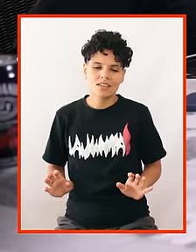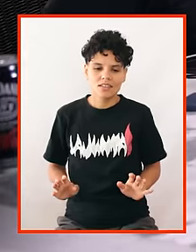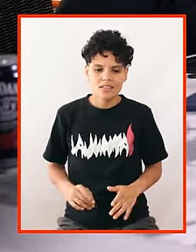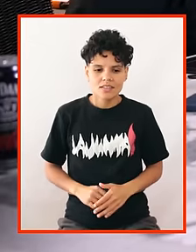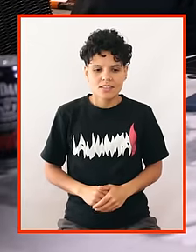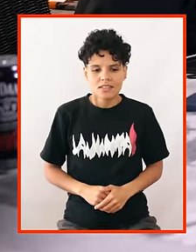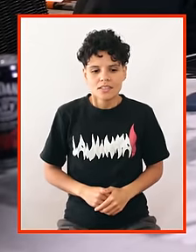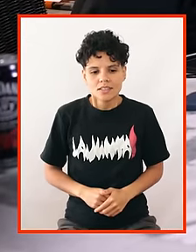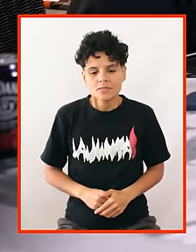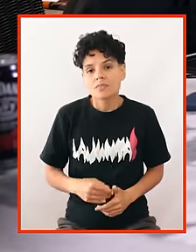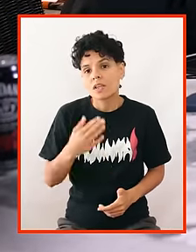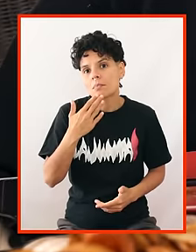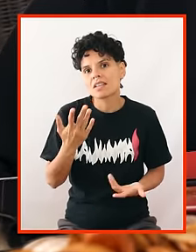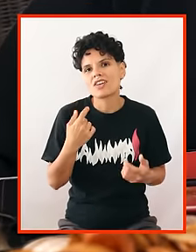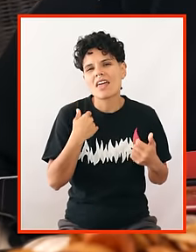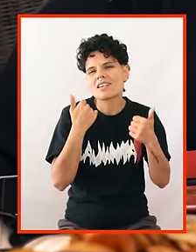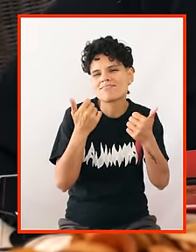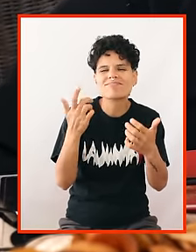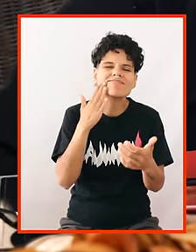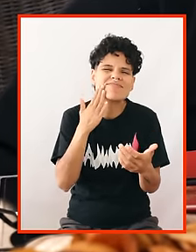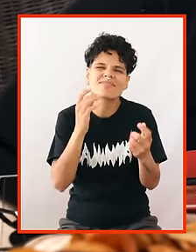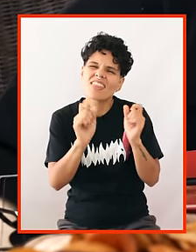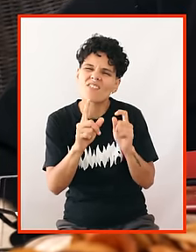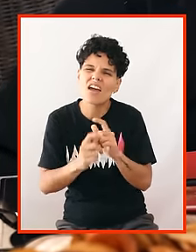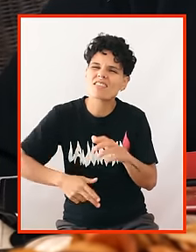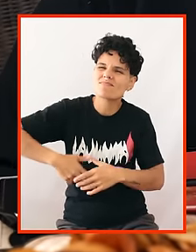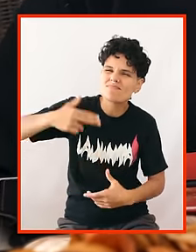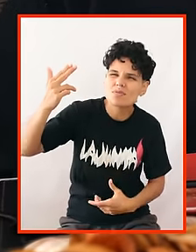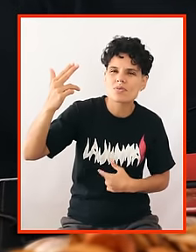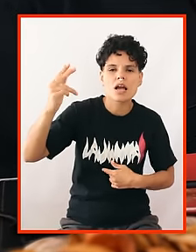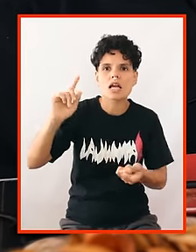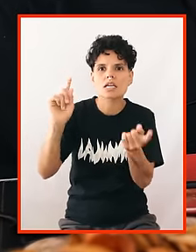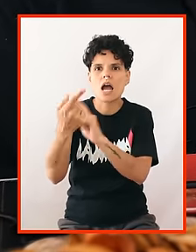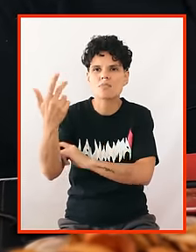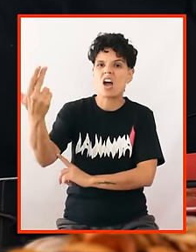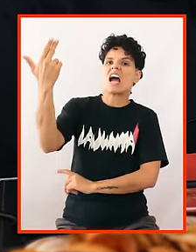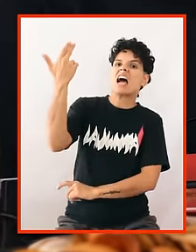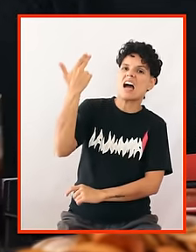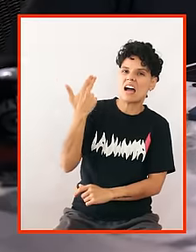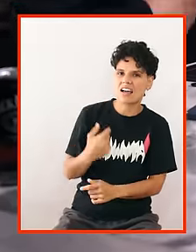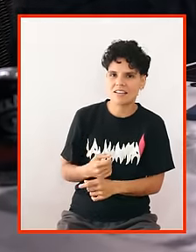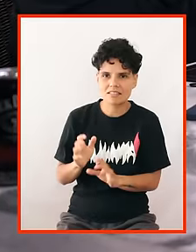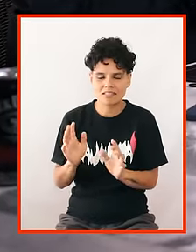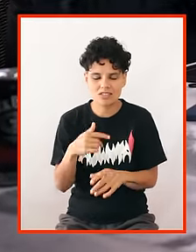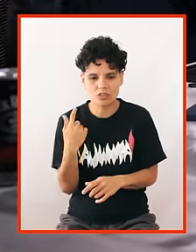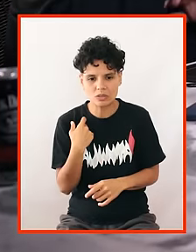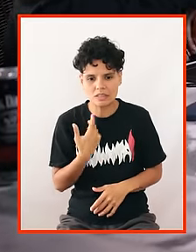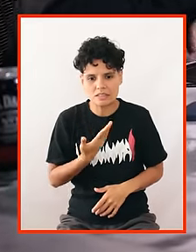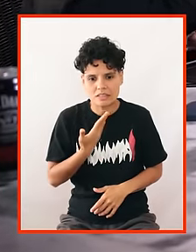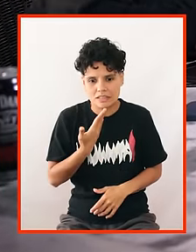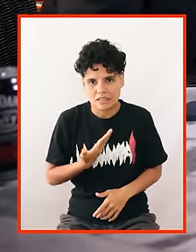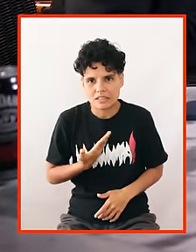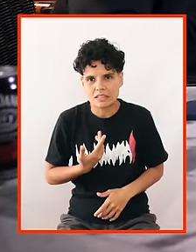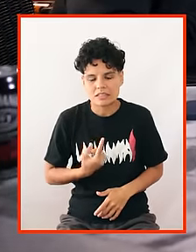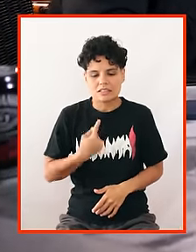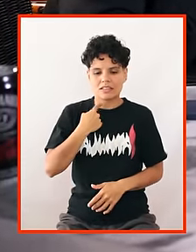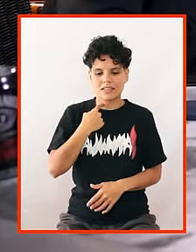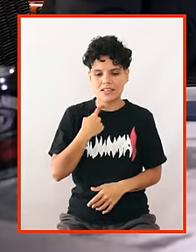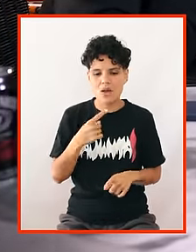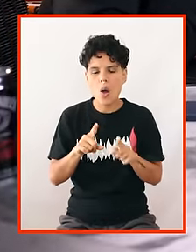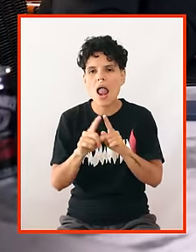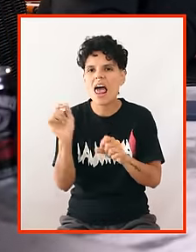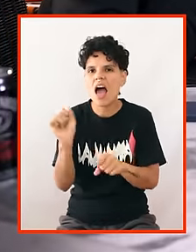Así que después lo andaba siguiendo. O sea, pasó de la buena onda total, de la protección. A la mala onda total. A la mala. Y usted ya. No, de repente lo